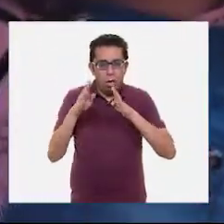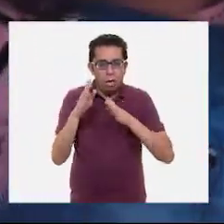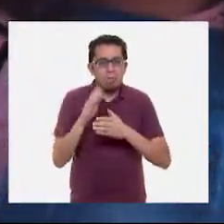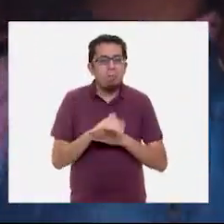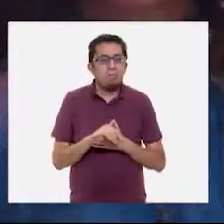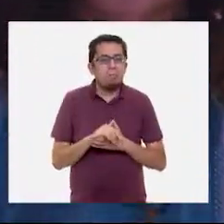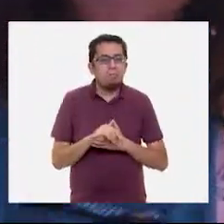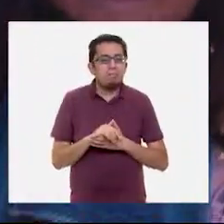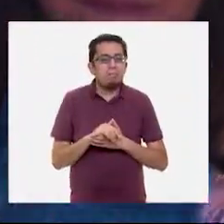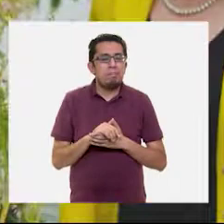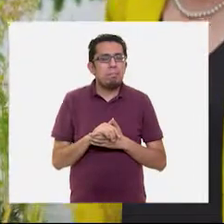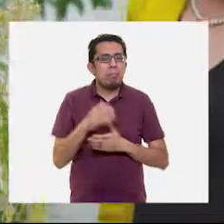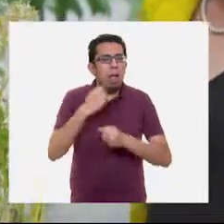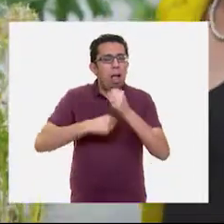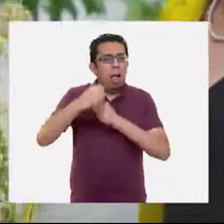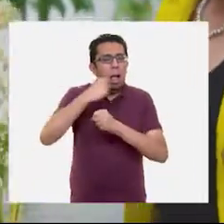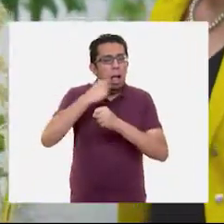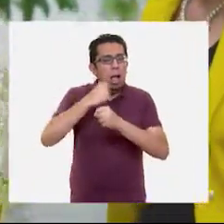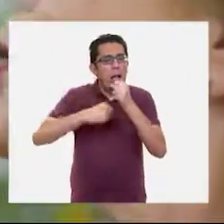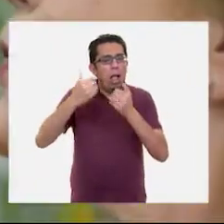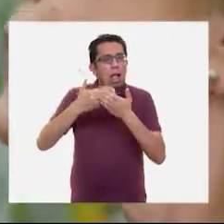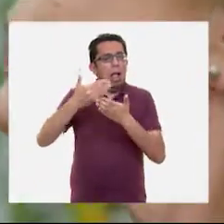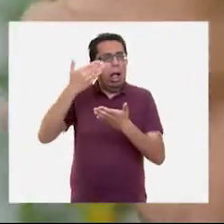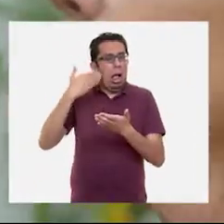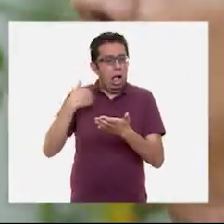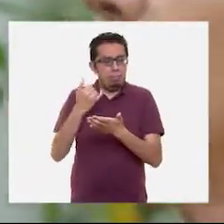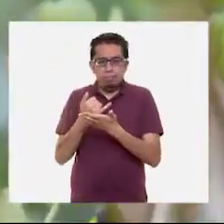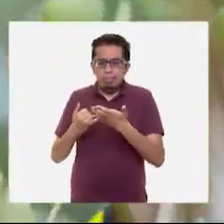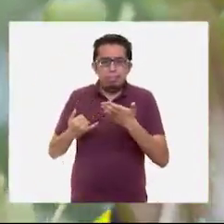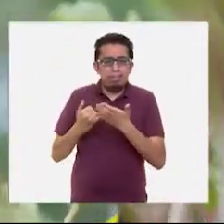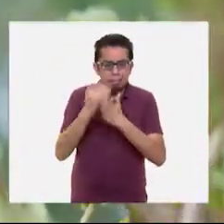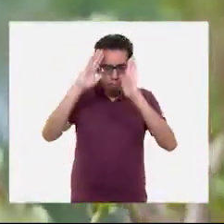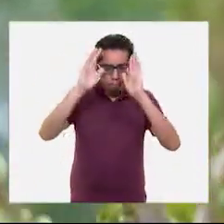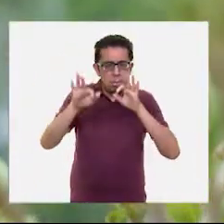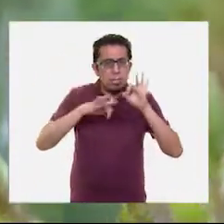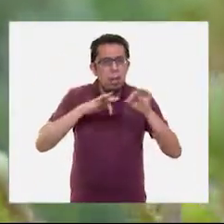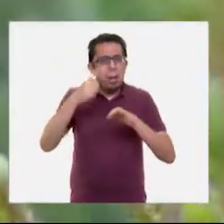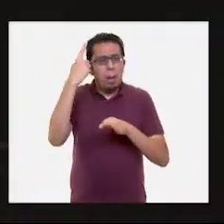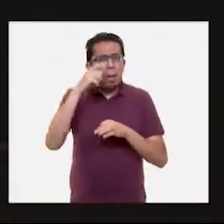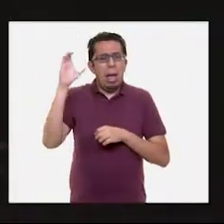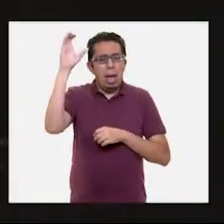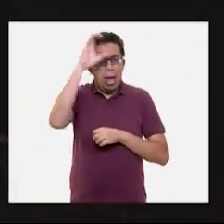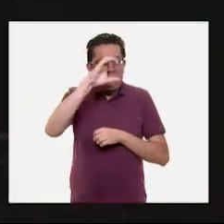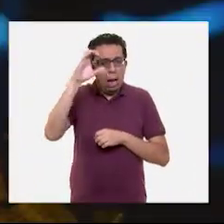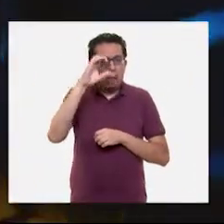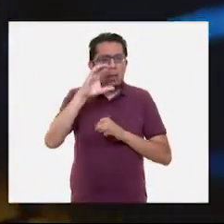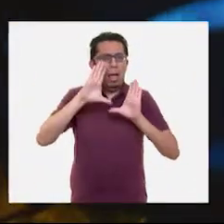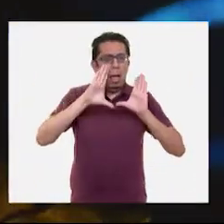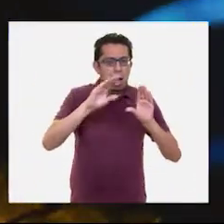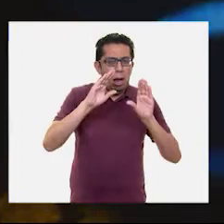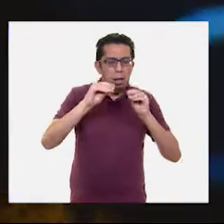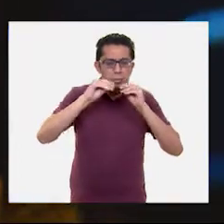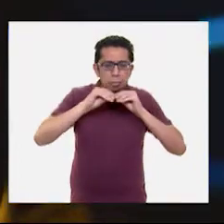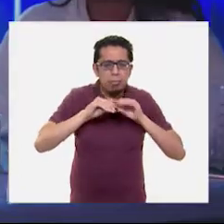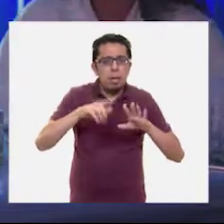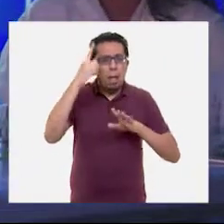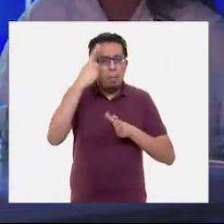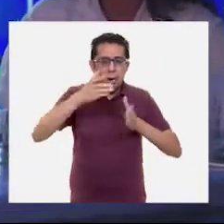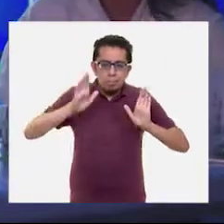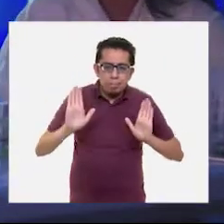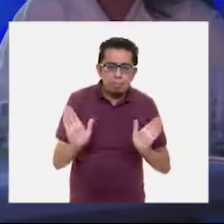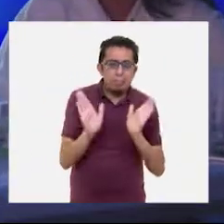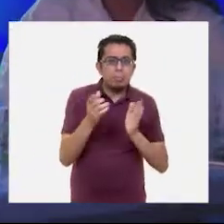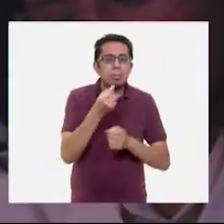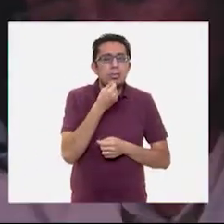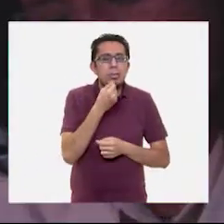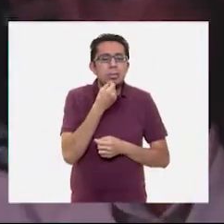biología. Desde hace unos años, decidí dedicarle mi vida a la divulgación de la ciencia para tratar de estimular